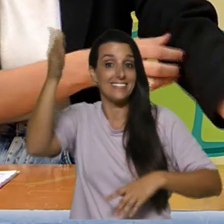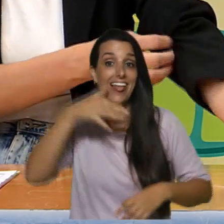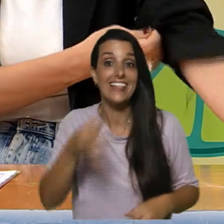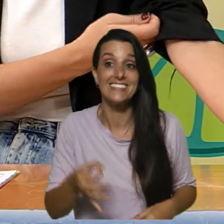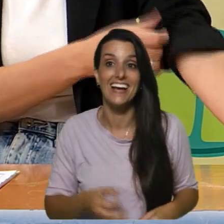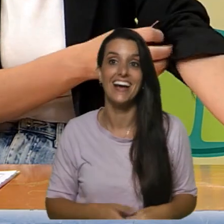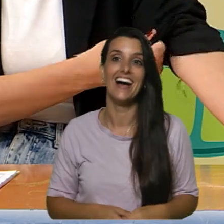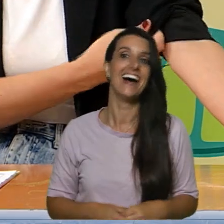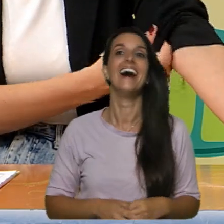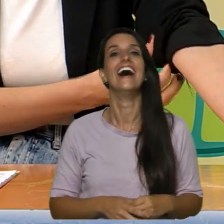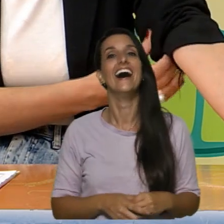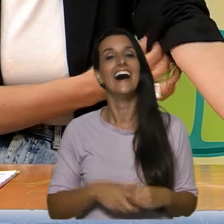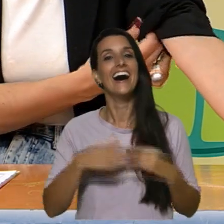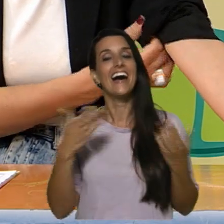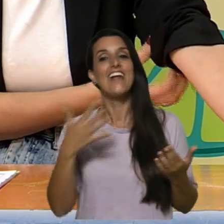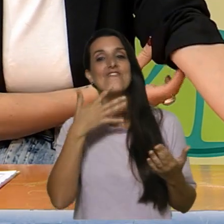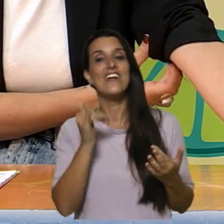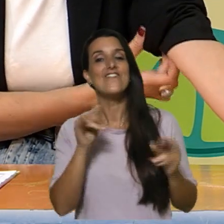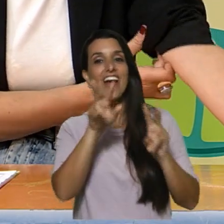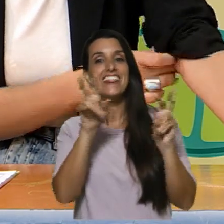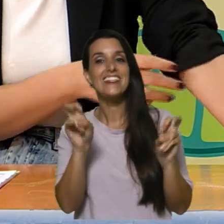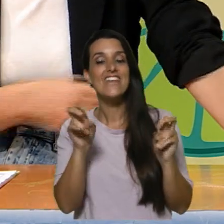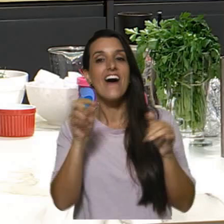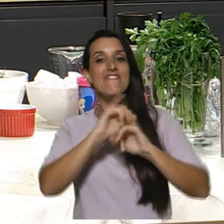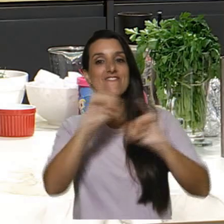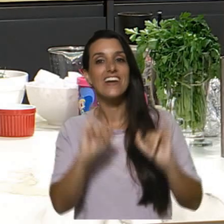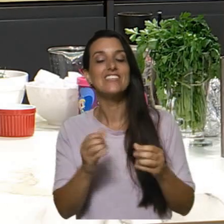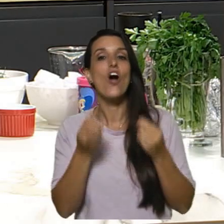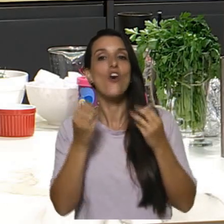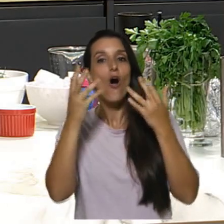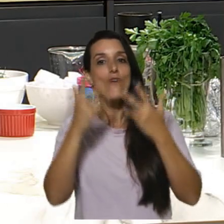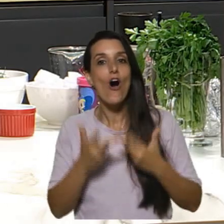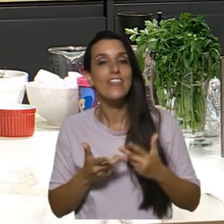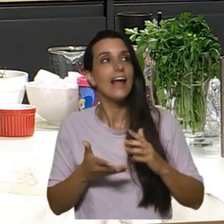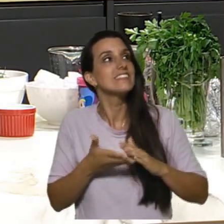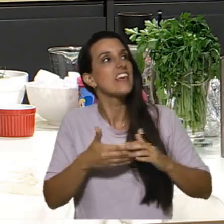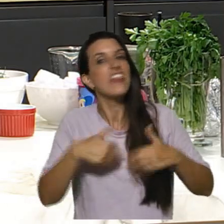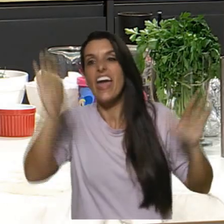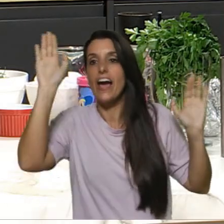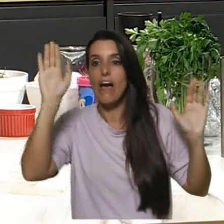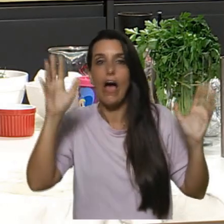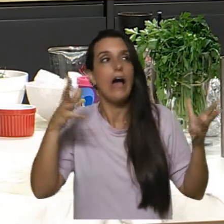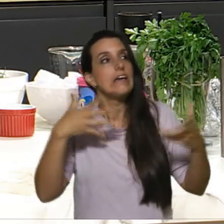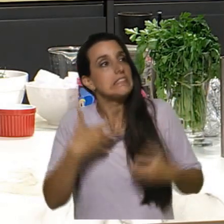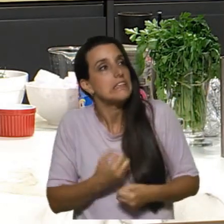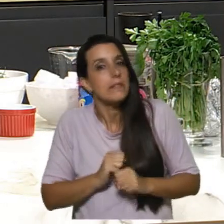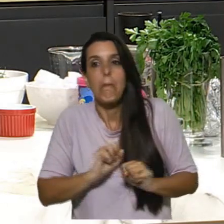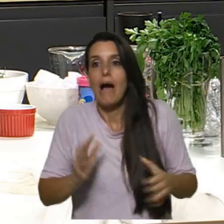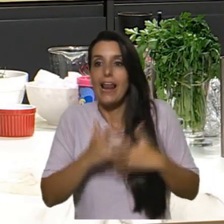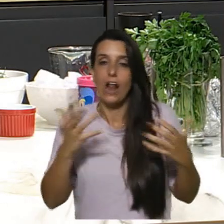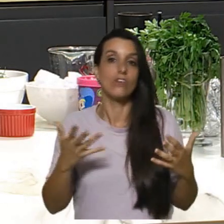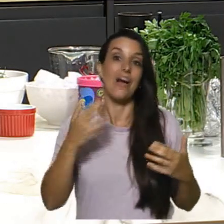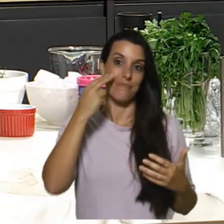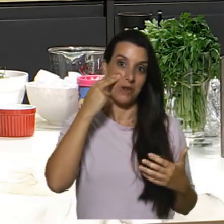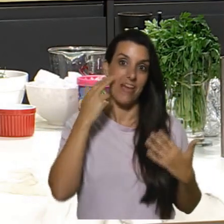Claro, el tema es que si tenerlo ordenado te hace feliz, el tema es cómo te sentís si te vas y lo dejaste así. Te frustra, te hace sentir mal, claro, y es porque ya ahí porque se te